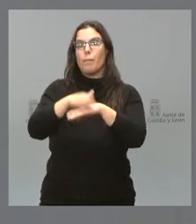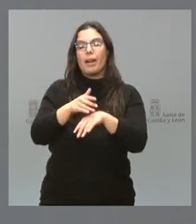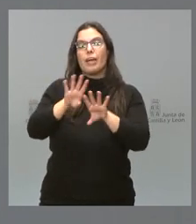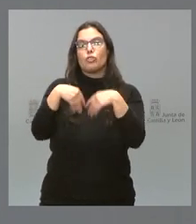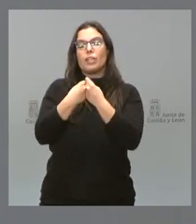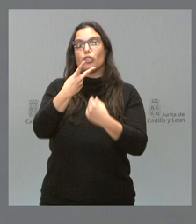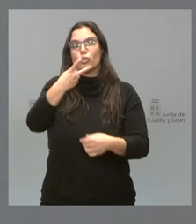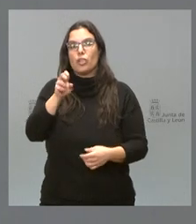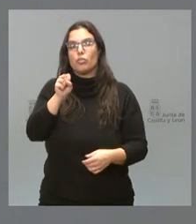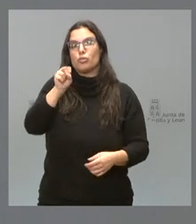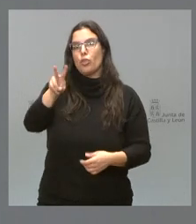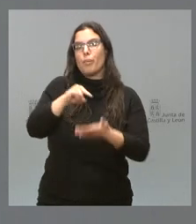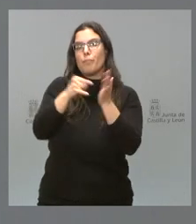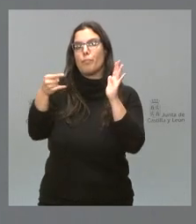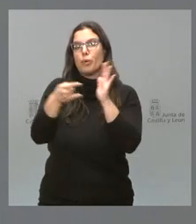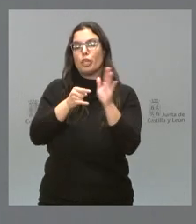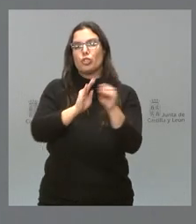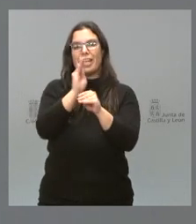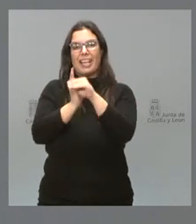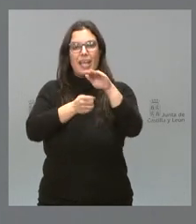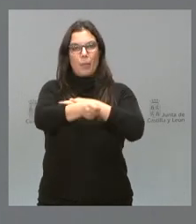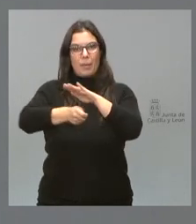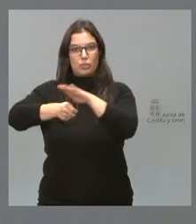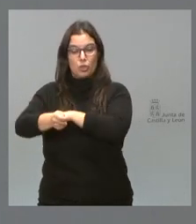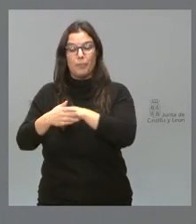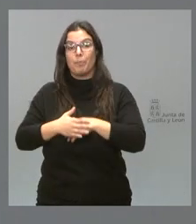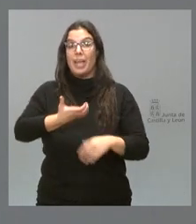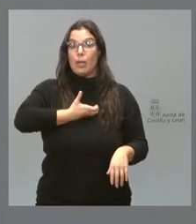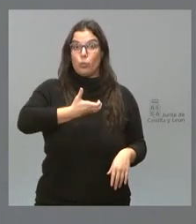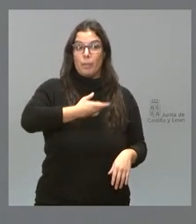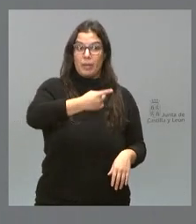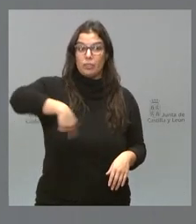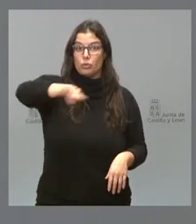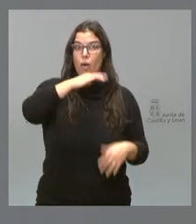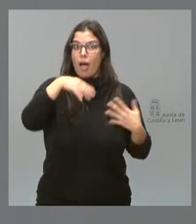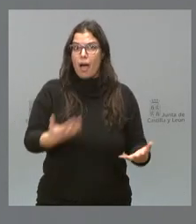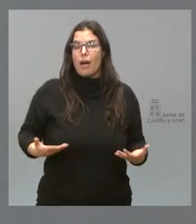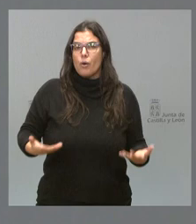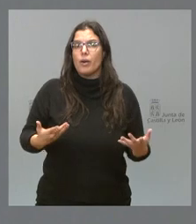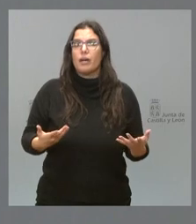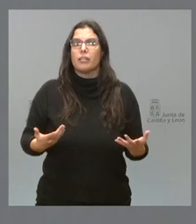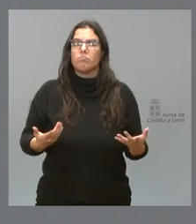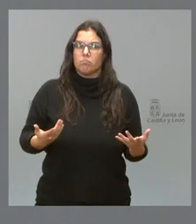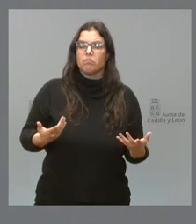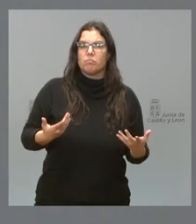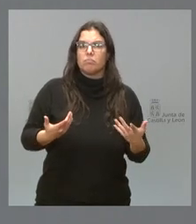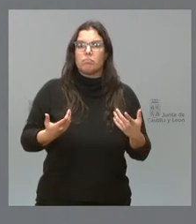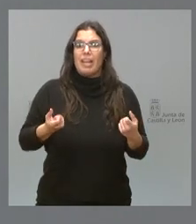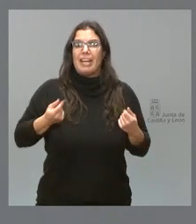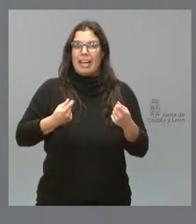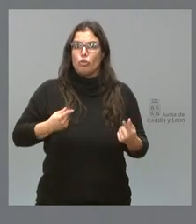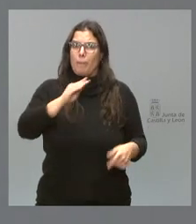212 proyectos de inversión sobre los ayuntamientos están recayendo en este evento una parte importante de los costes